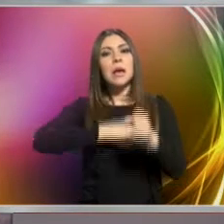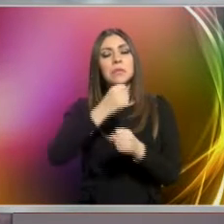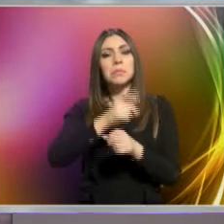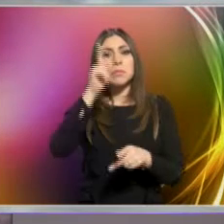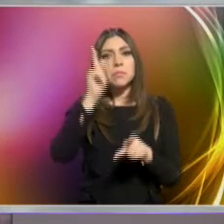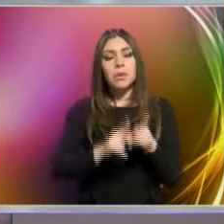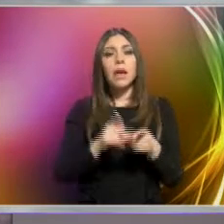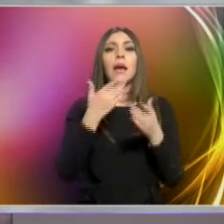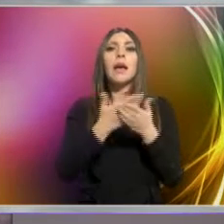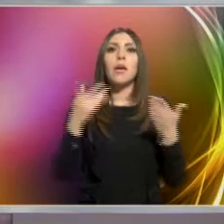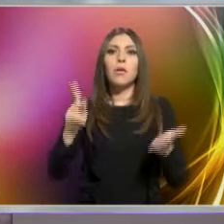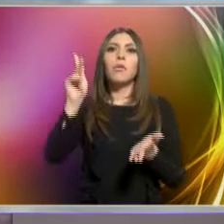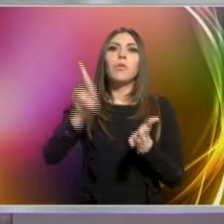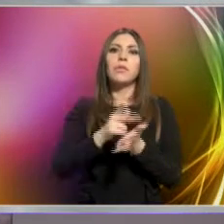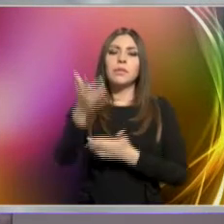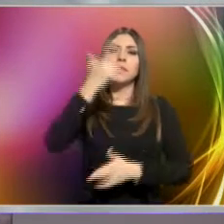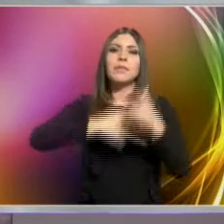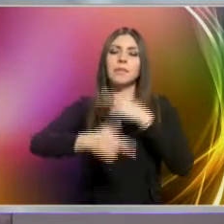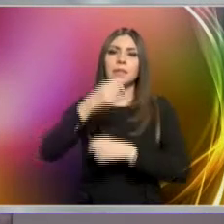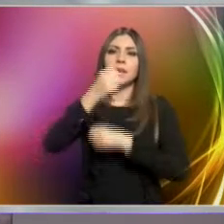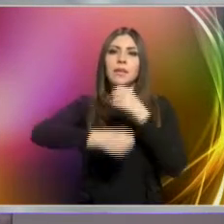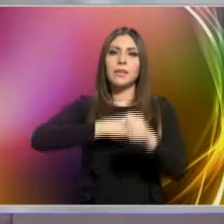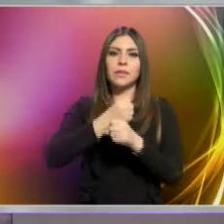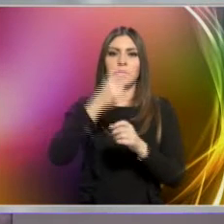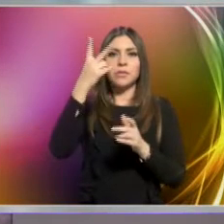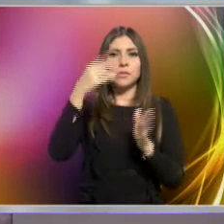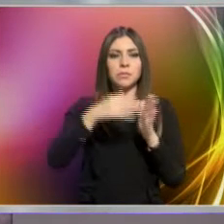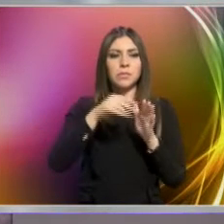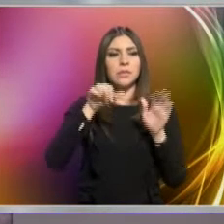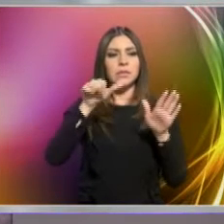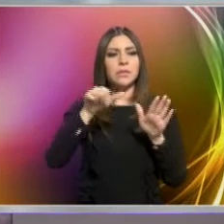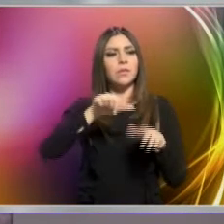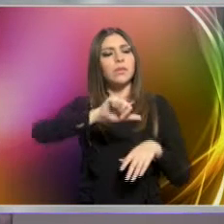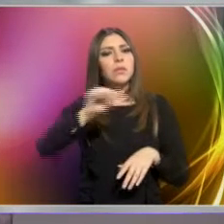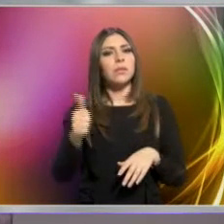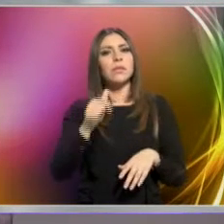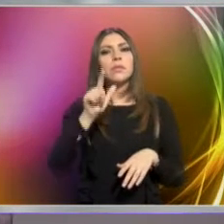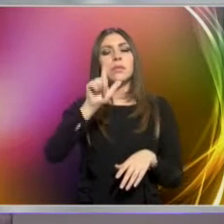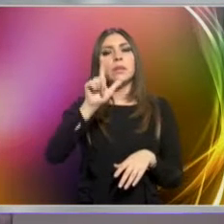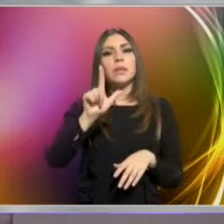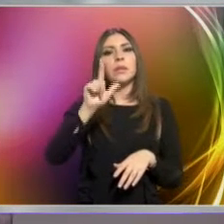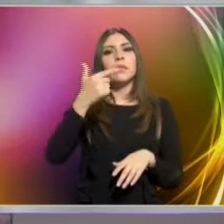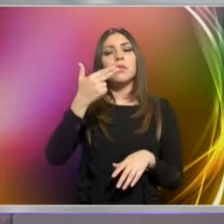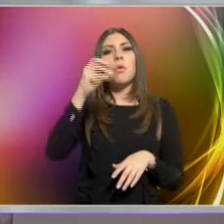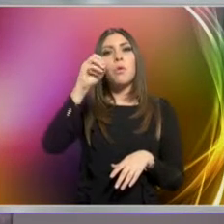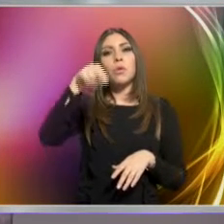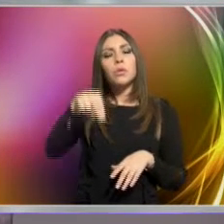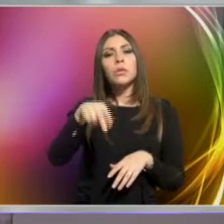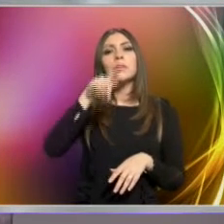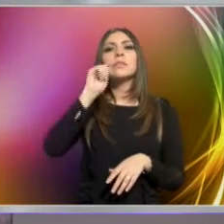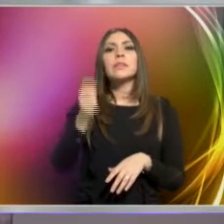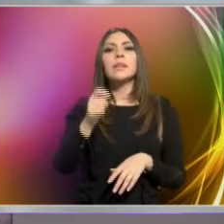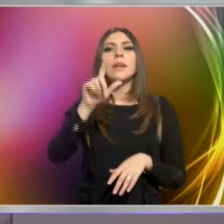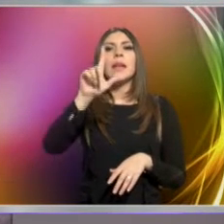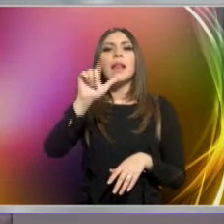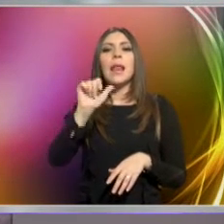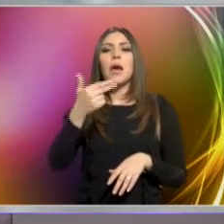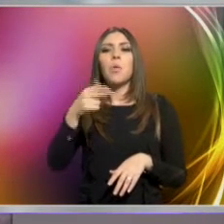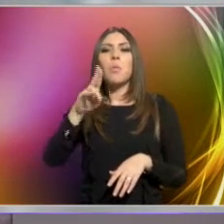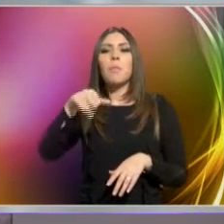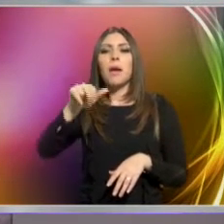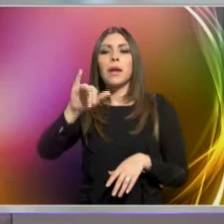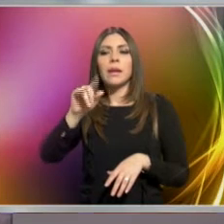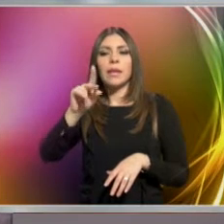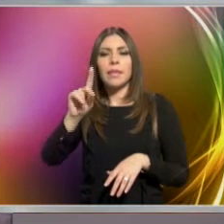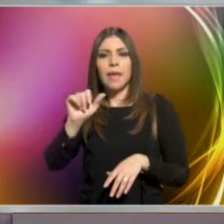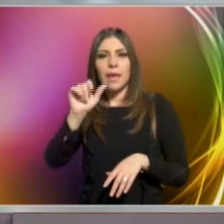que regresan el 2016 con LHON, LON, que en realidad significa la humanidad o nosotros. ¿Ya ves cómo